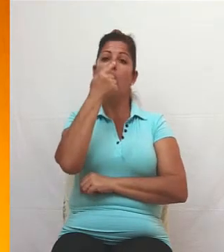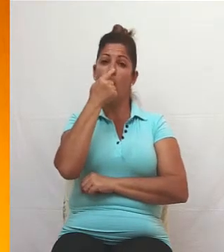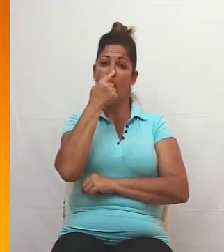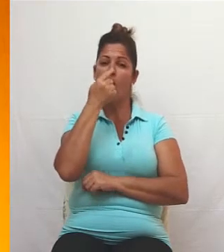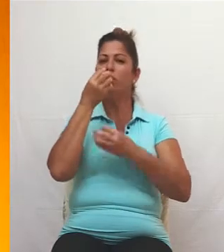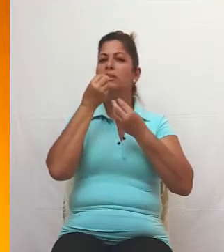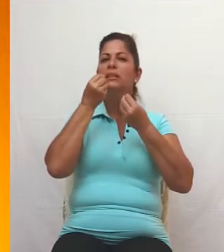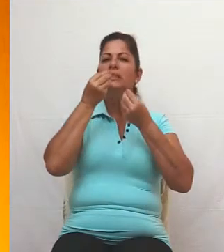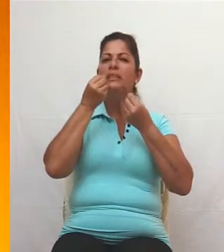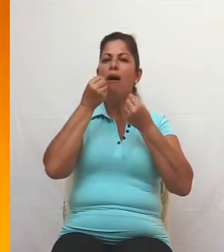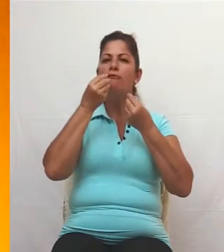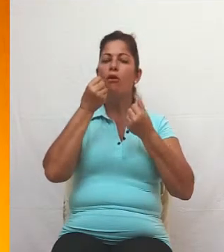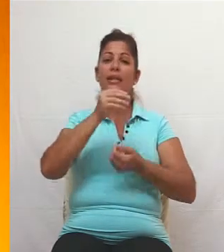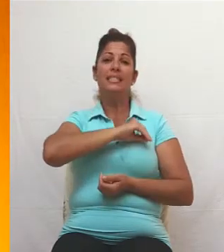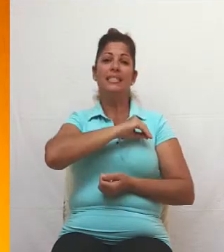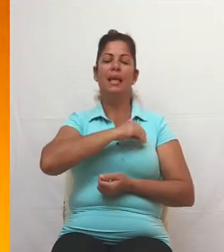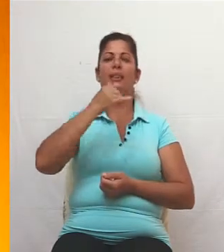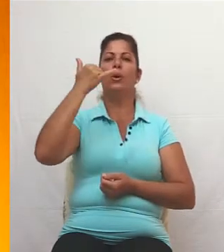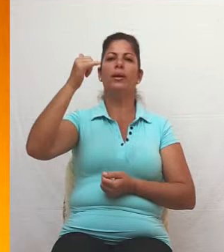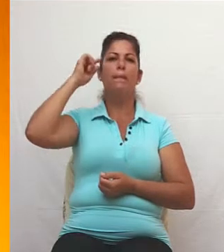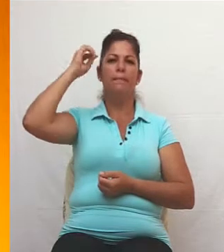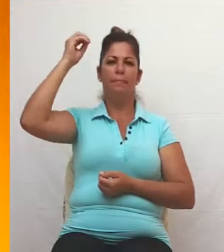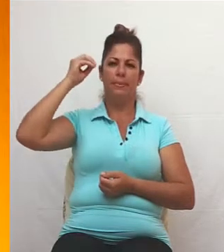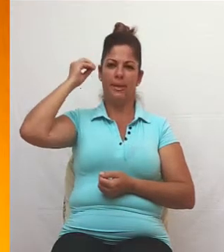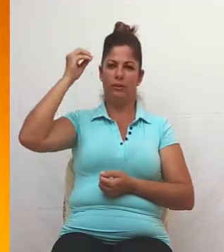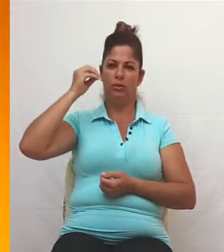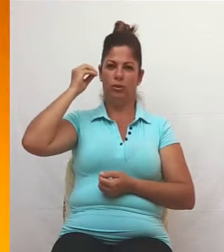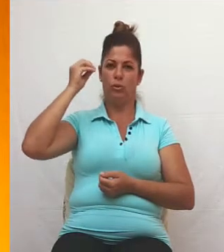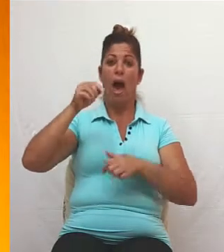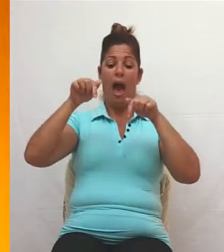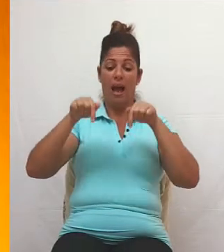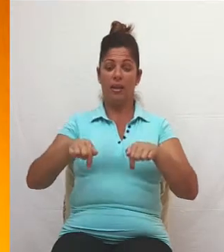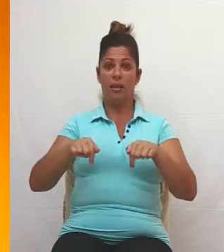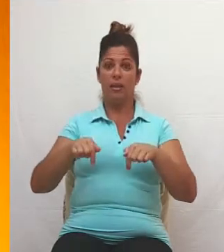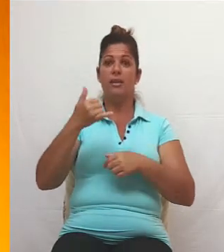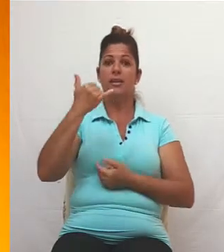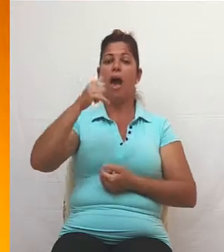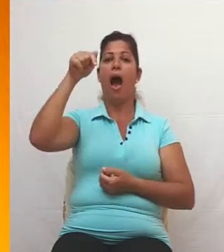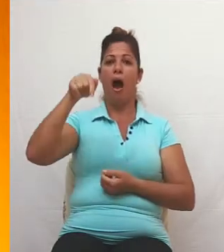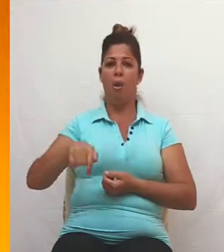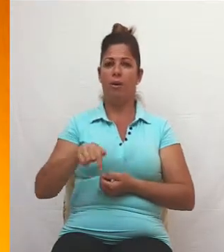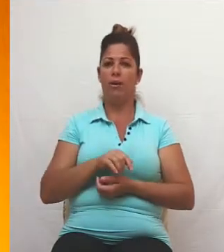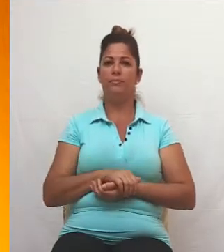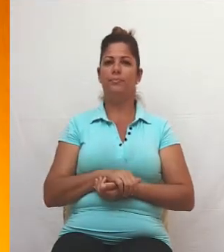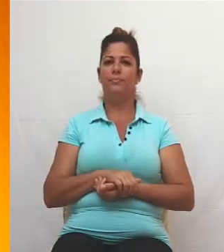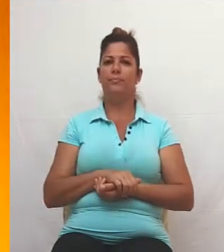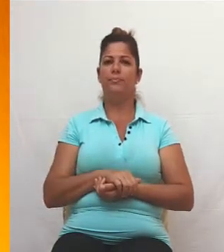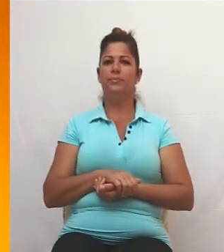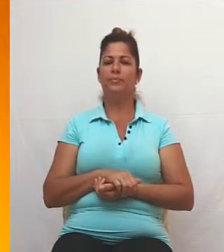huelo saboreo siento y pienso aquí y ahora